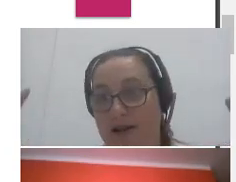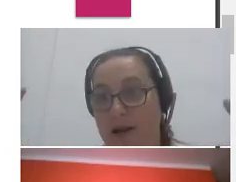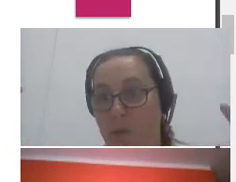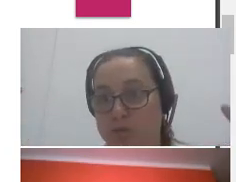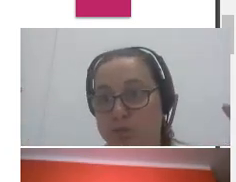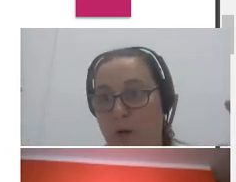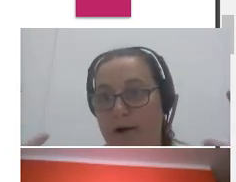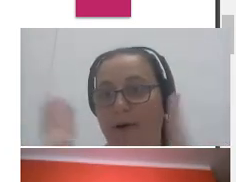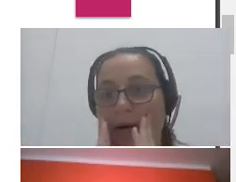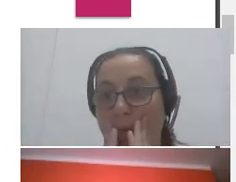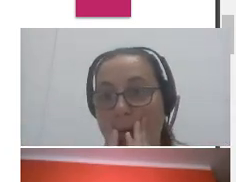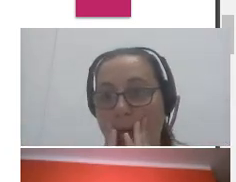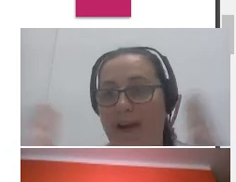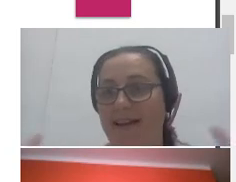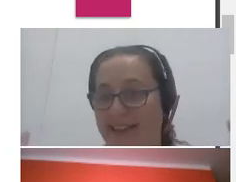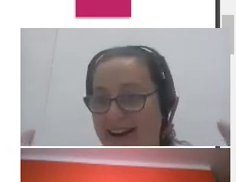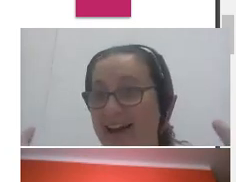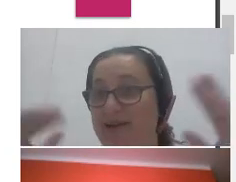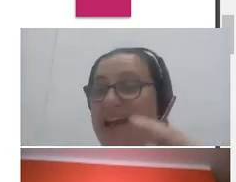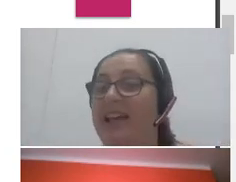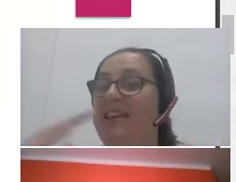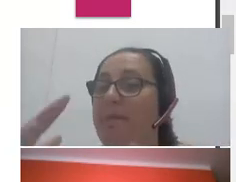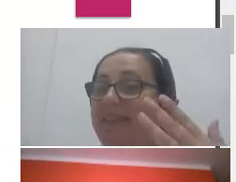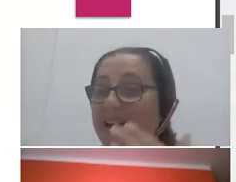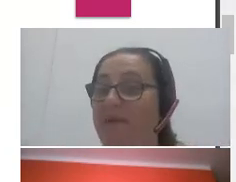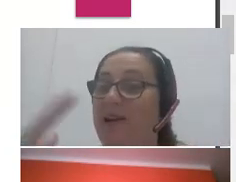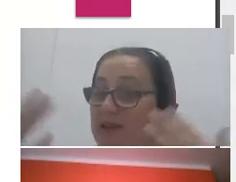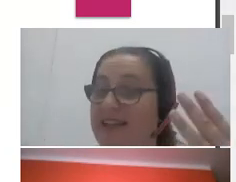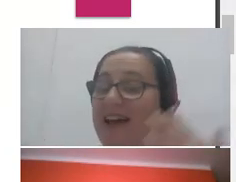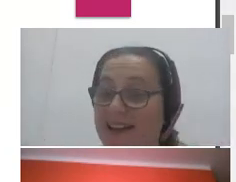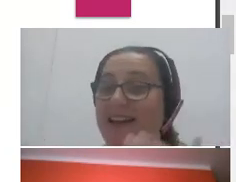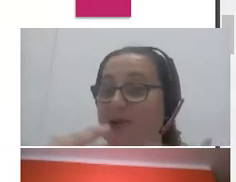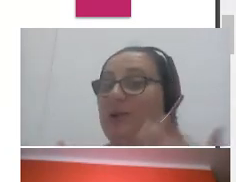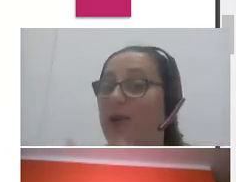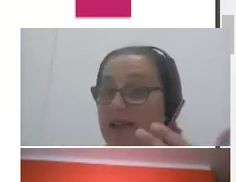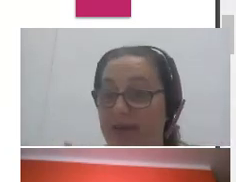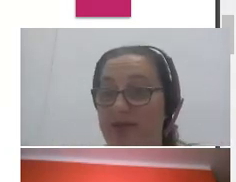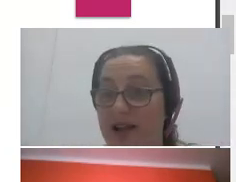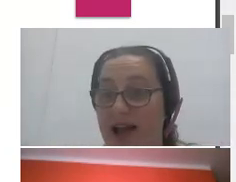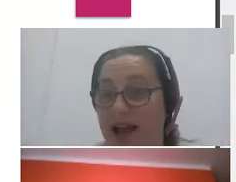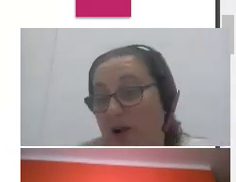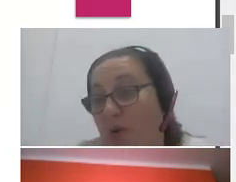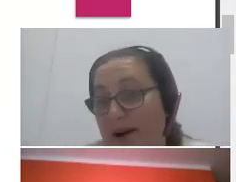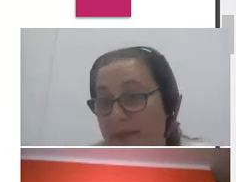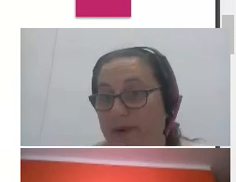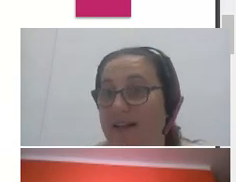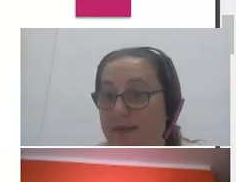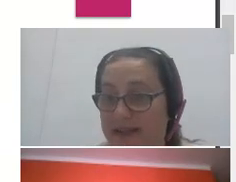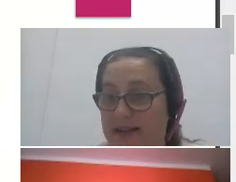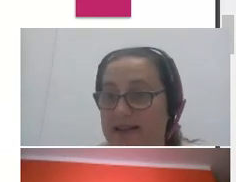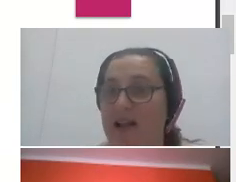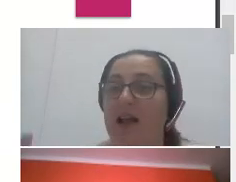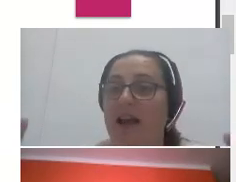volvernos así o delgados, y depende la velocidad que nosotros le demos al cuerpo